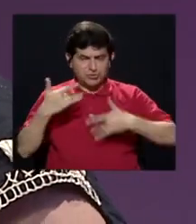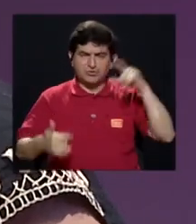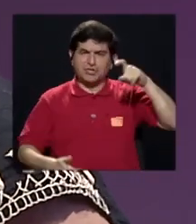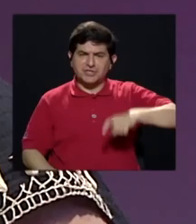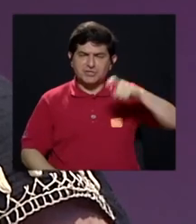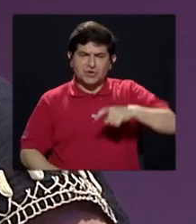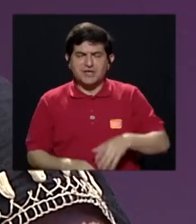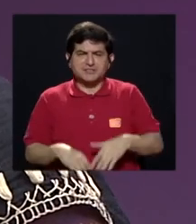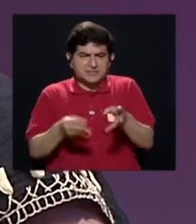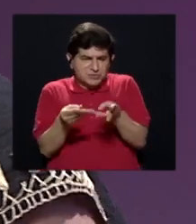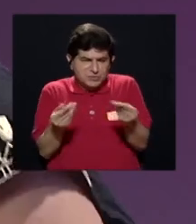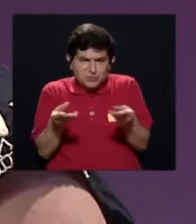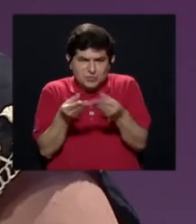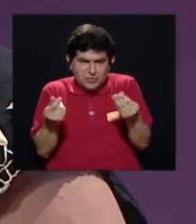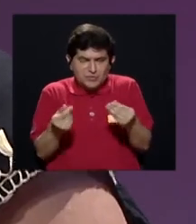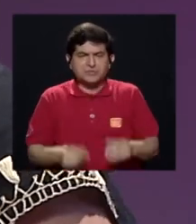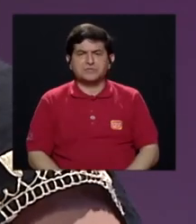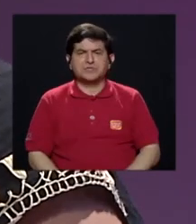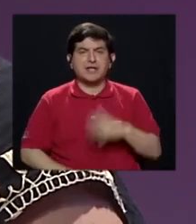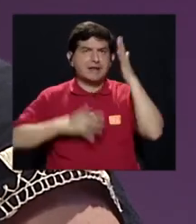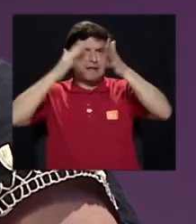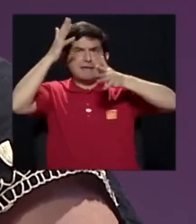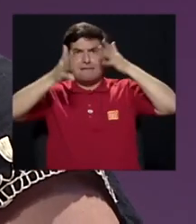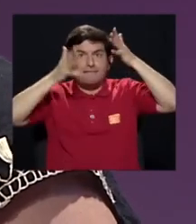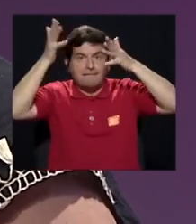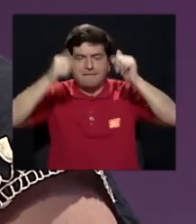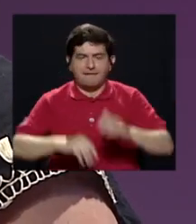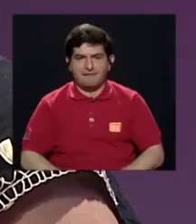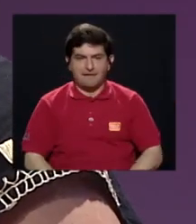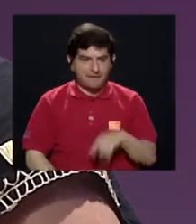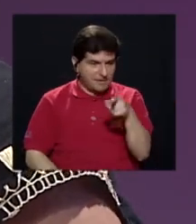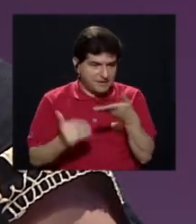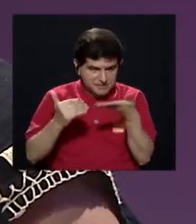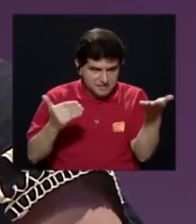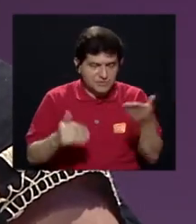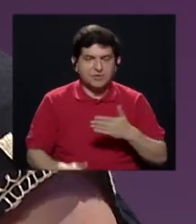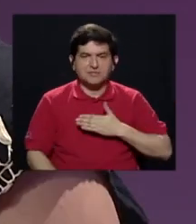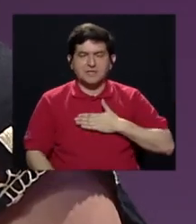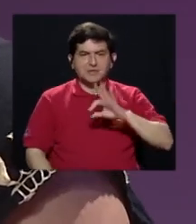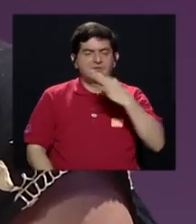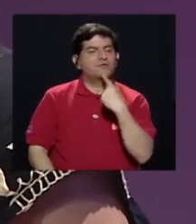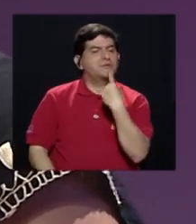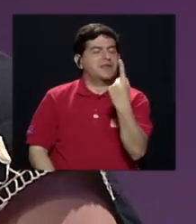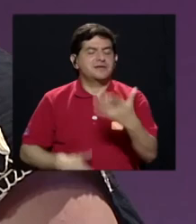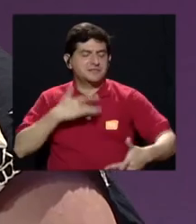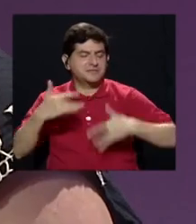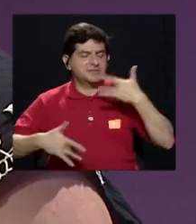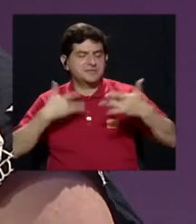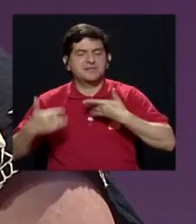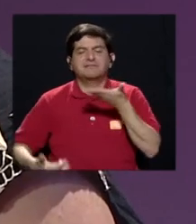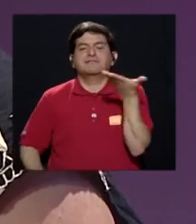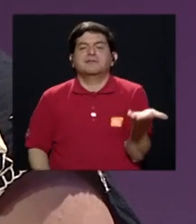producir, que ocupo crear esto, que es mi forma de decir lo que siento.